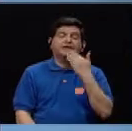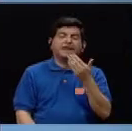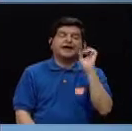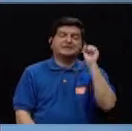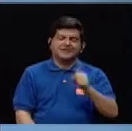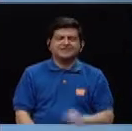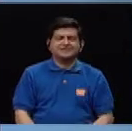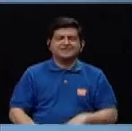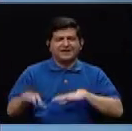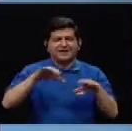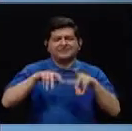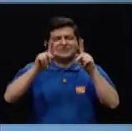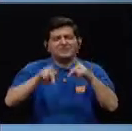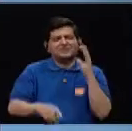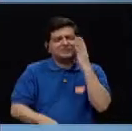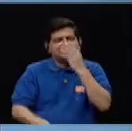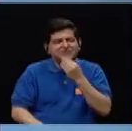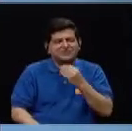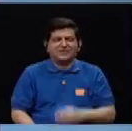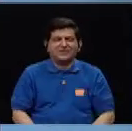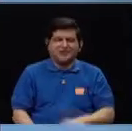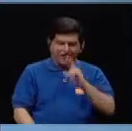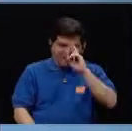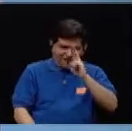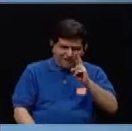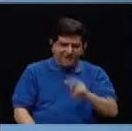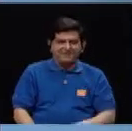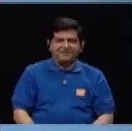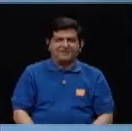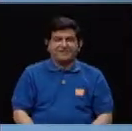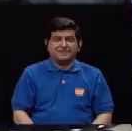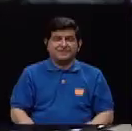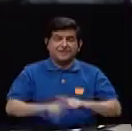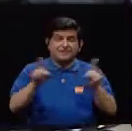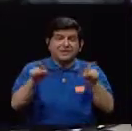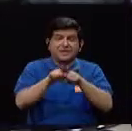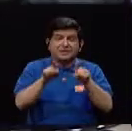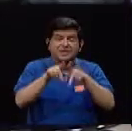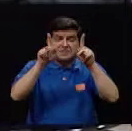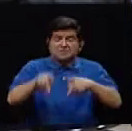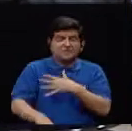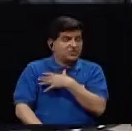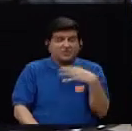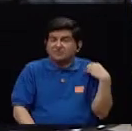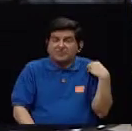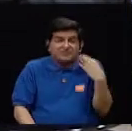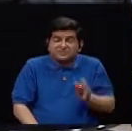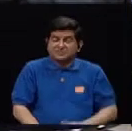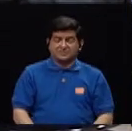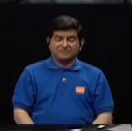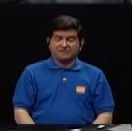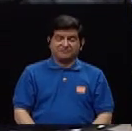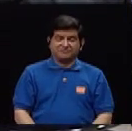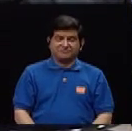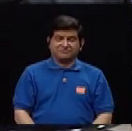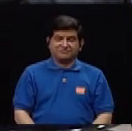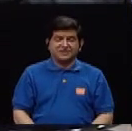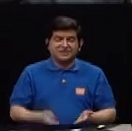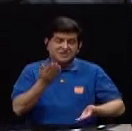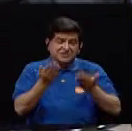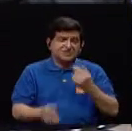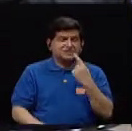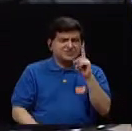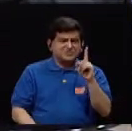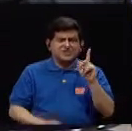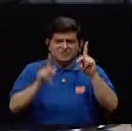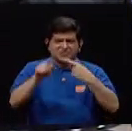agradezco el gesto lindo de la gente que te pueda reconocer. Te es que después pero de 13 también años, he encontrado gente ¿sí? que no le gusta. Claro, entonces, claro, la señora el otro